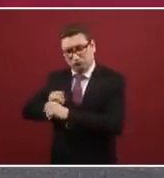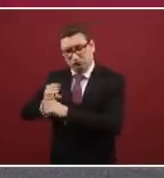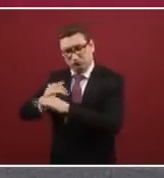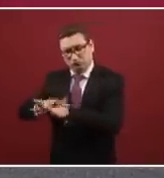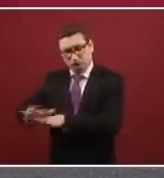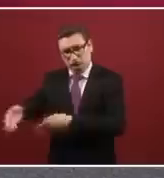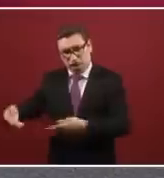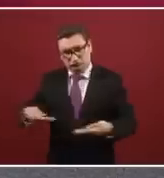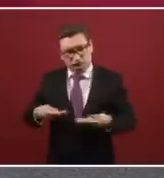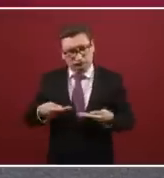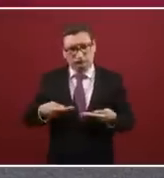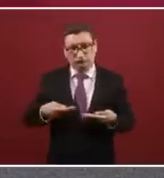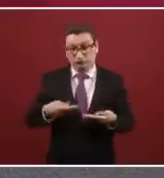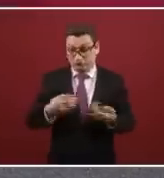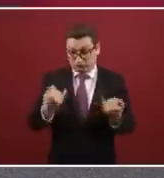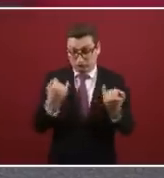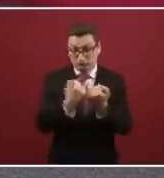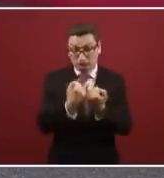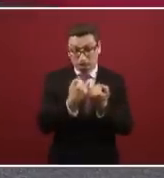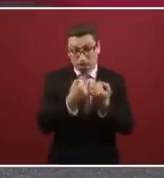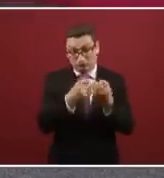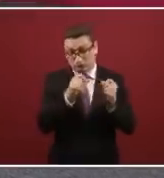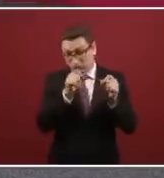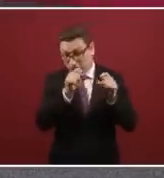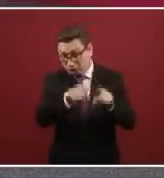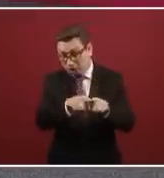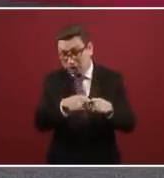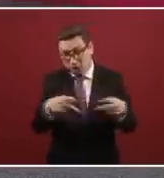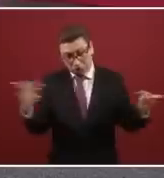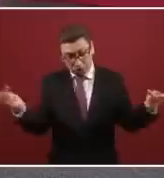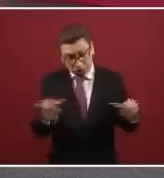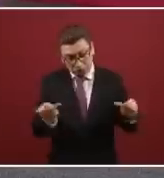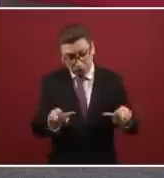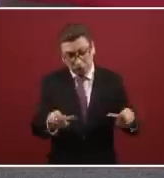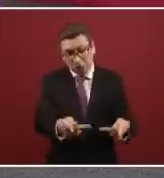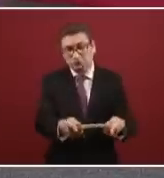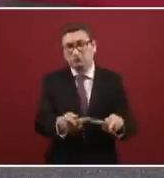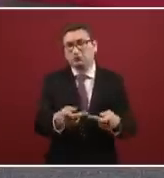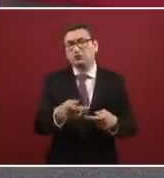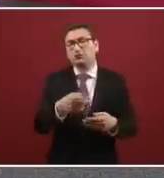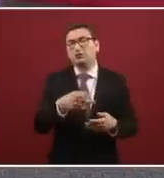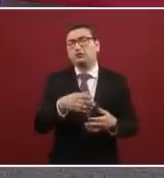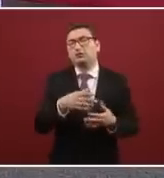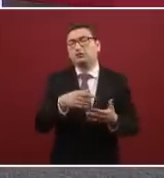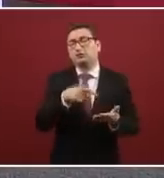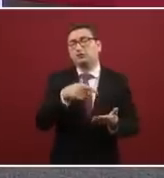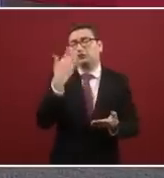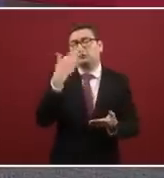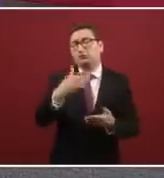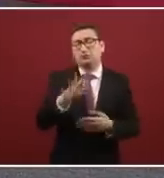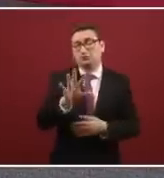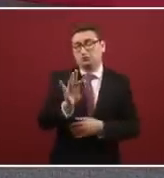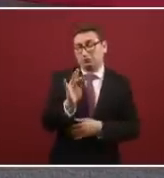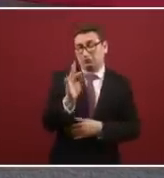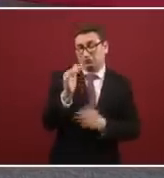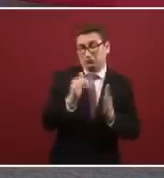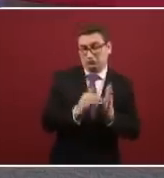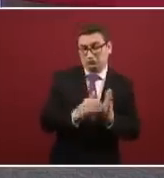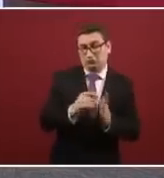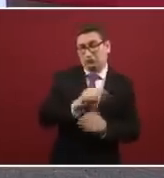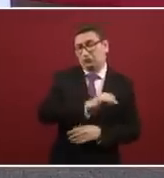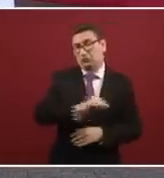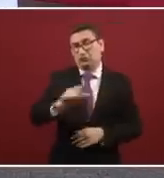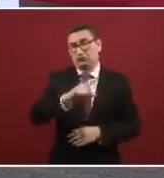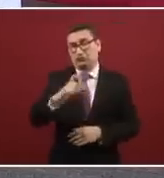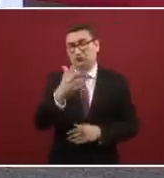¿Y va en el mismo sentido, en el descomunal exceso de migrantes de 40 mil, de 50 mil a 150